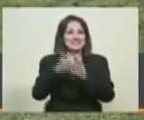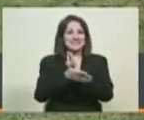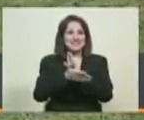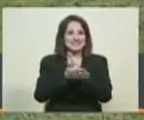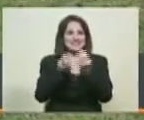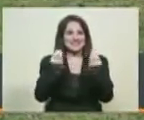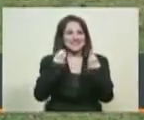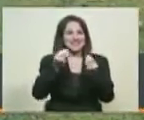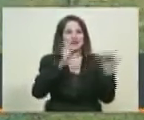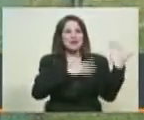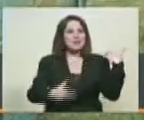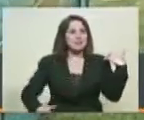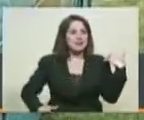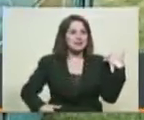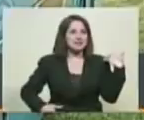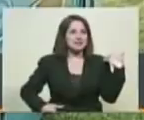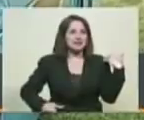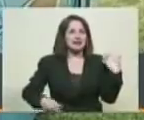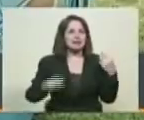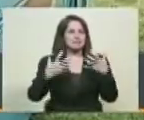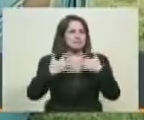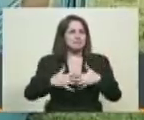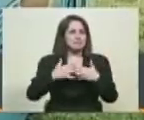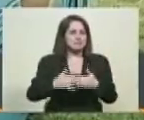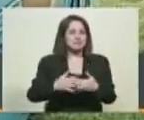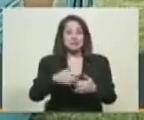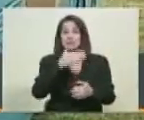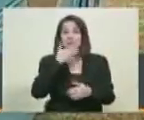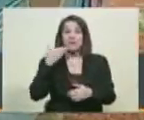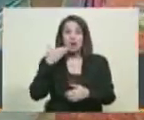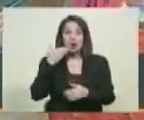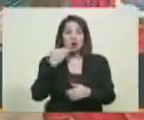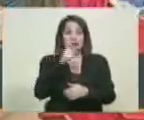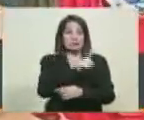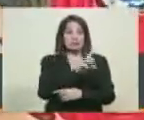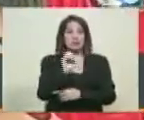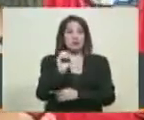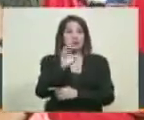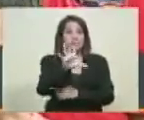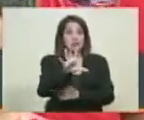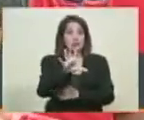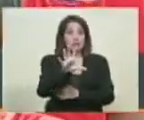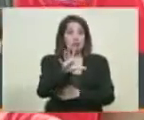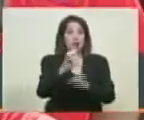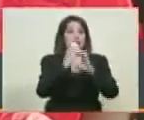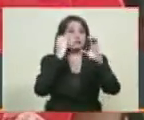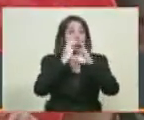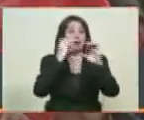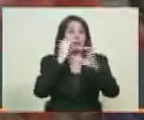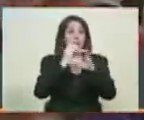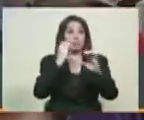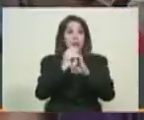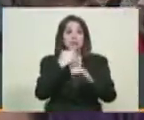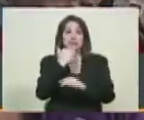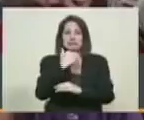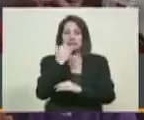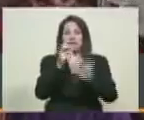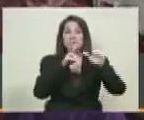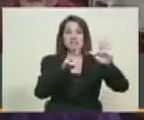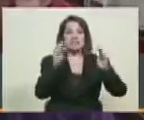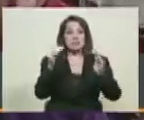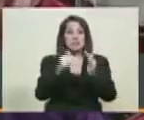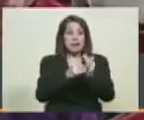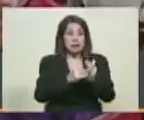empresa, presidente, que nace con 105 unidades. Yo quiero informarle que en Miranda hay cerca de 7.000 unidades que